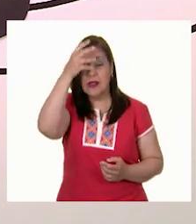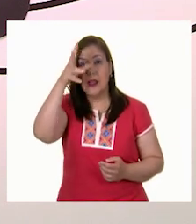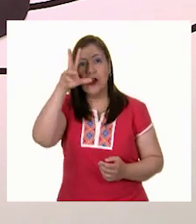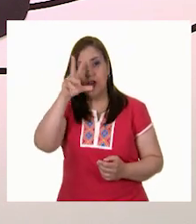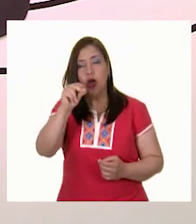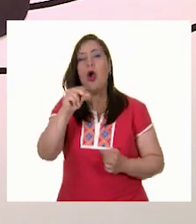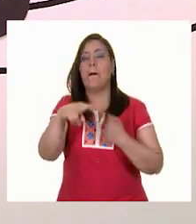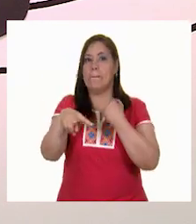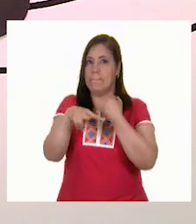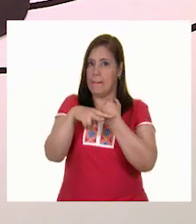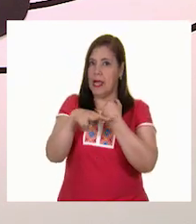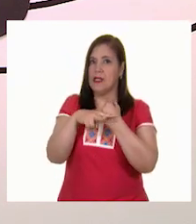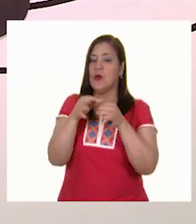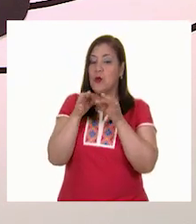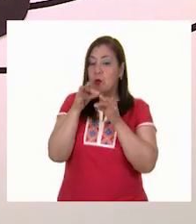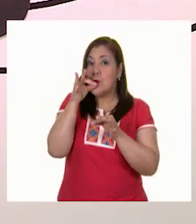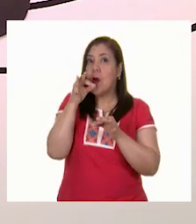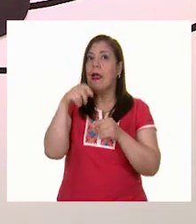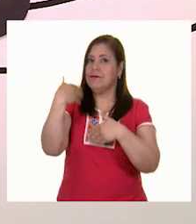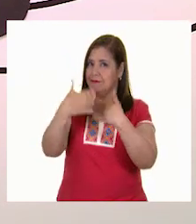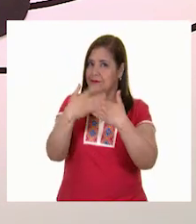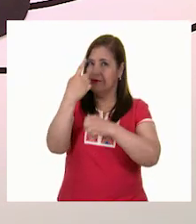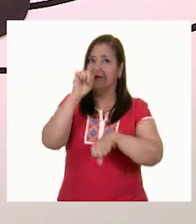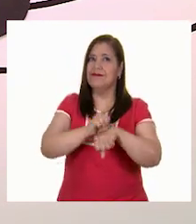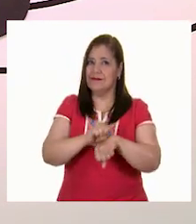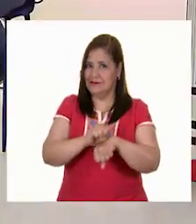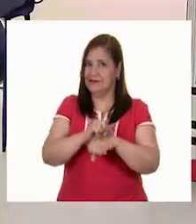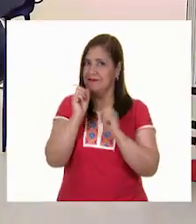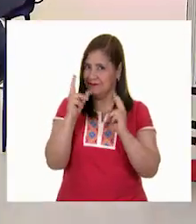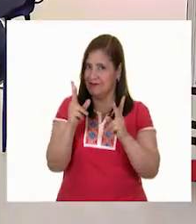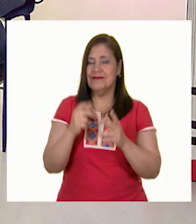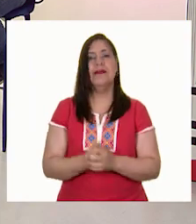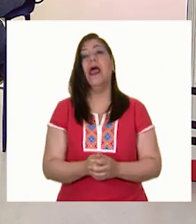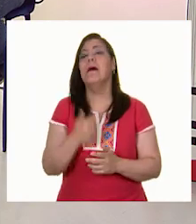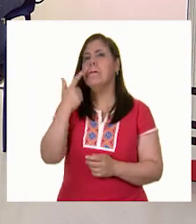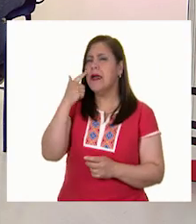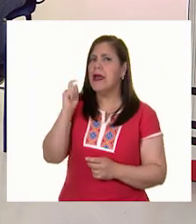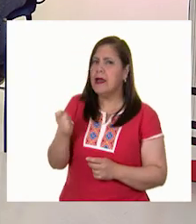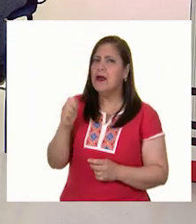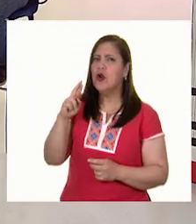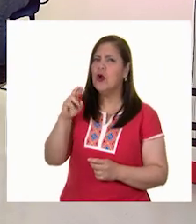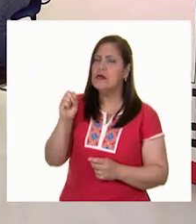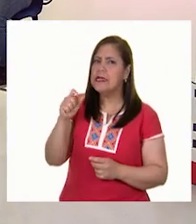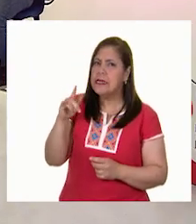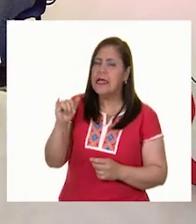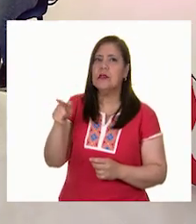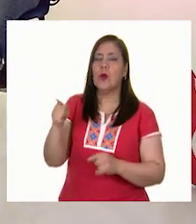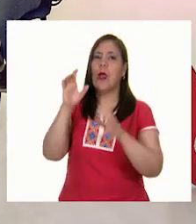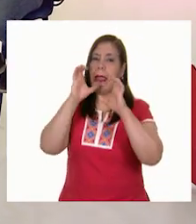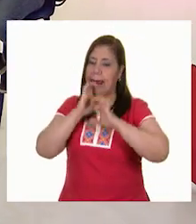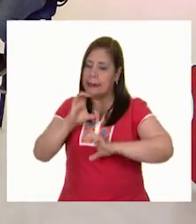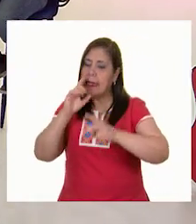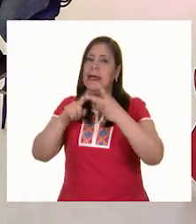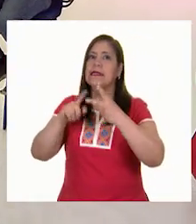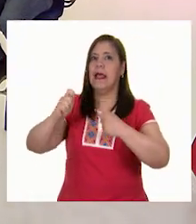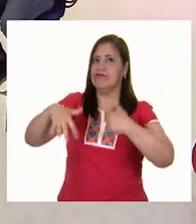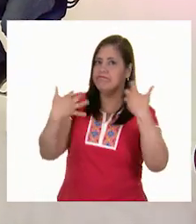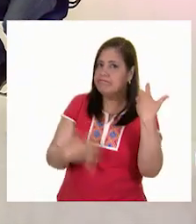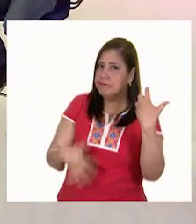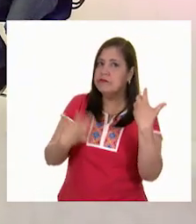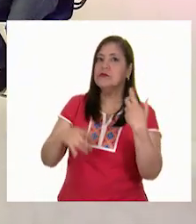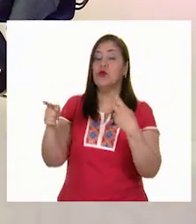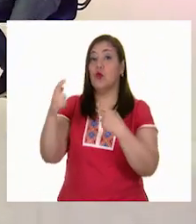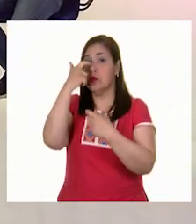su vaso con el popote para la semana que viene, ¿vale? Entonces, Rosalía, tú eres cantante, tocas la guitarra,